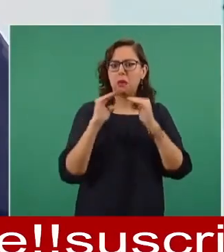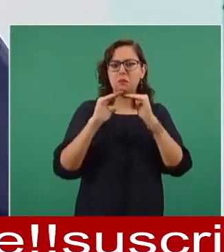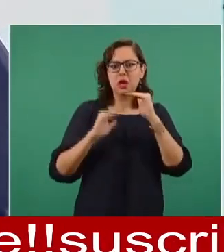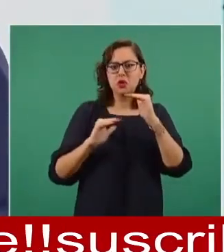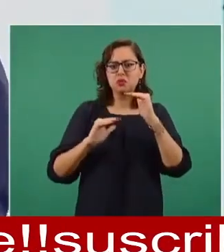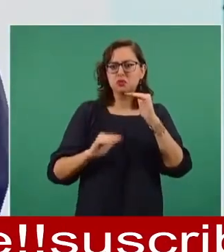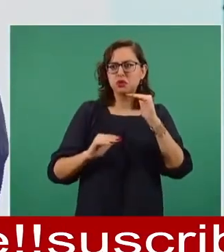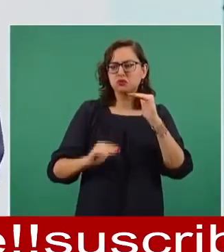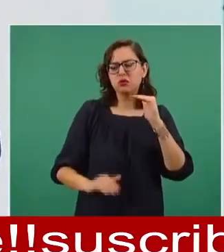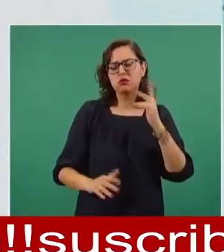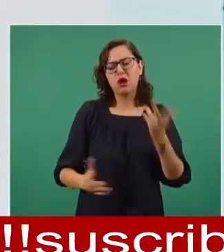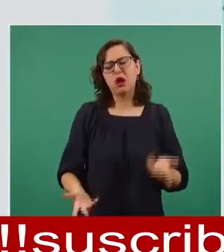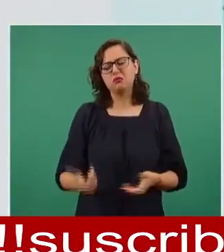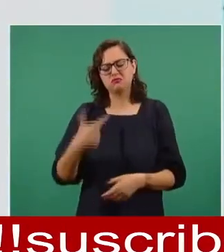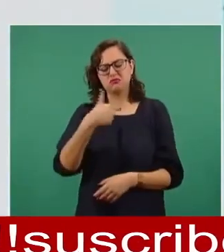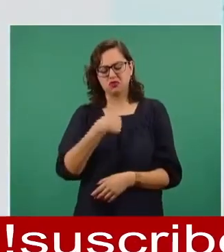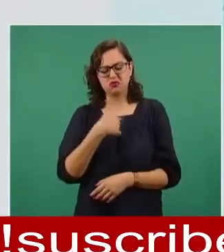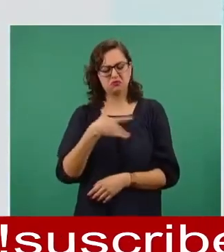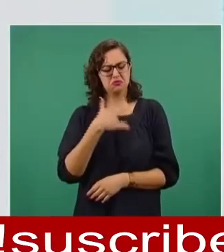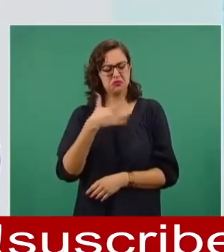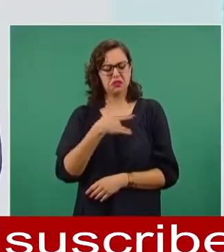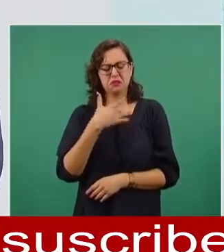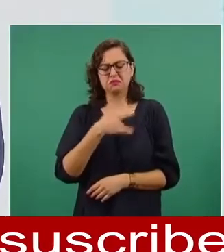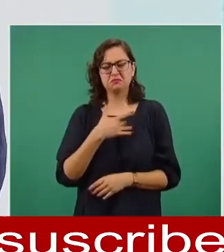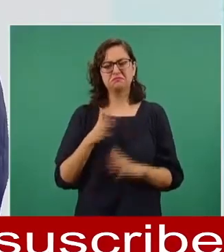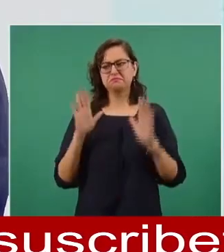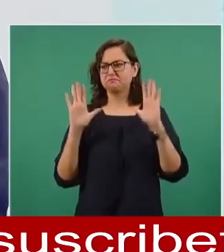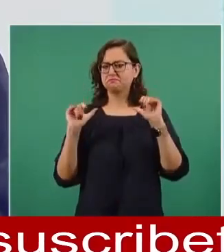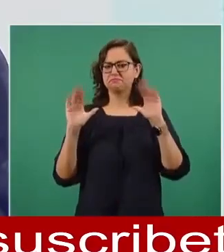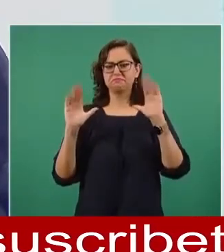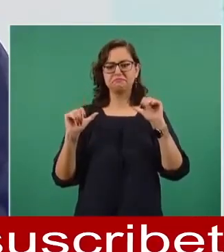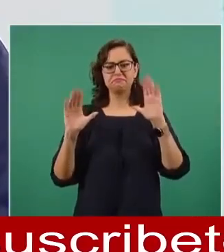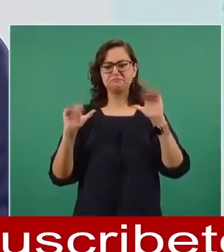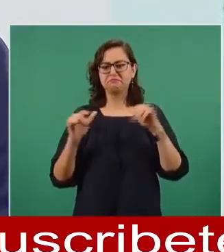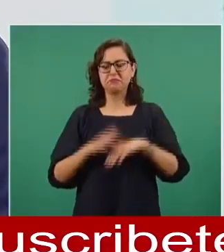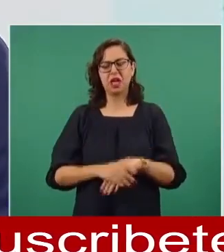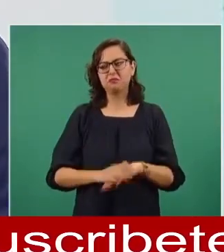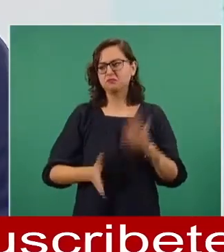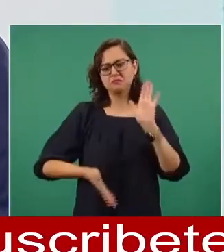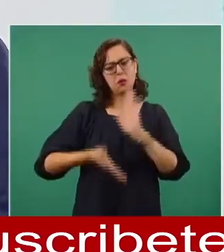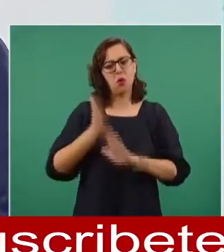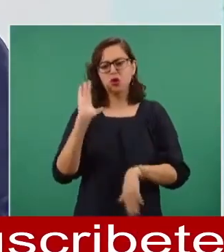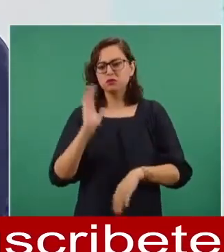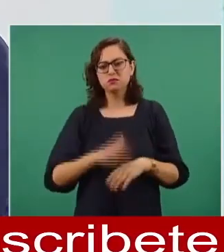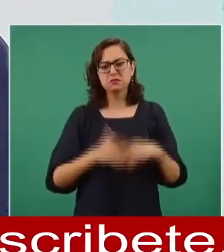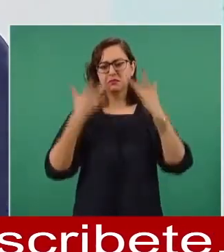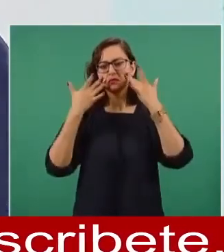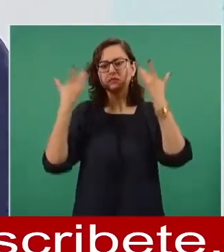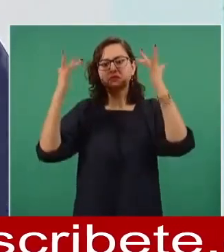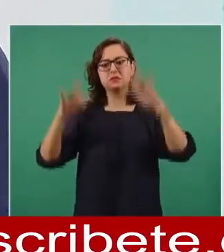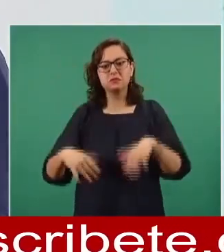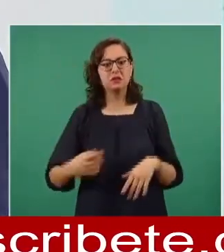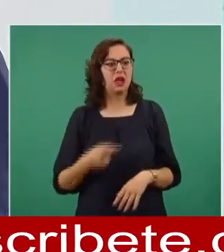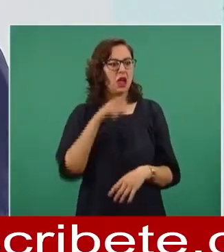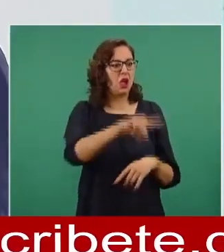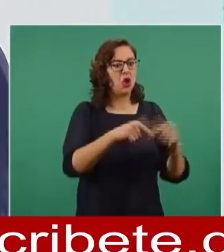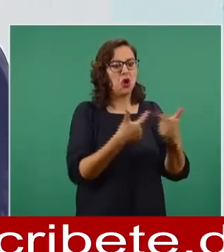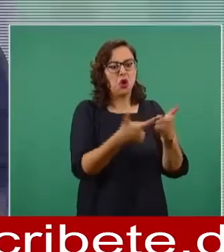no va a ser necesario que este frena y que Claudio X. González